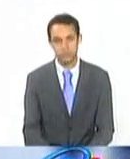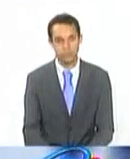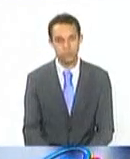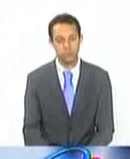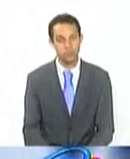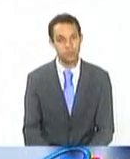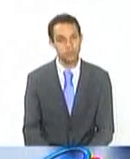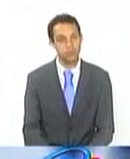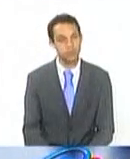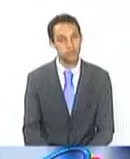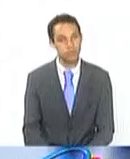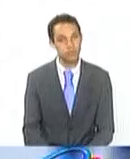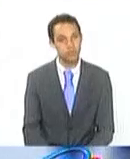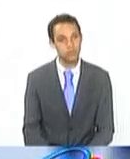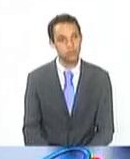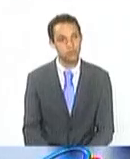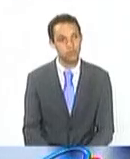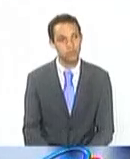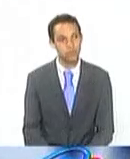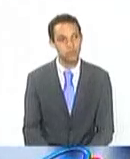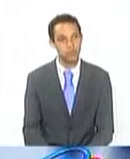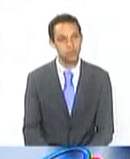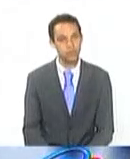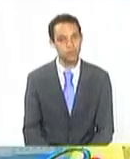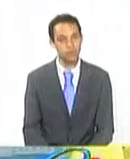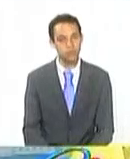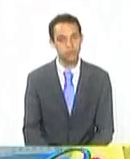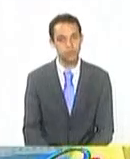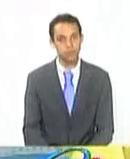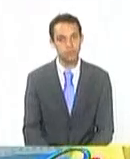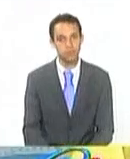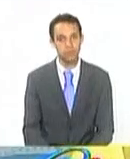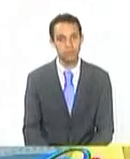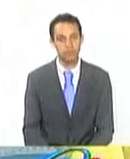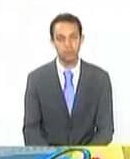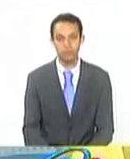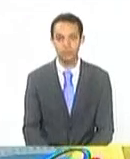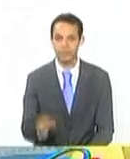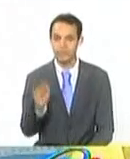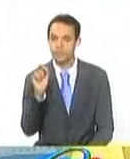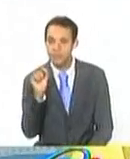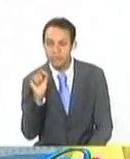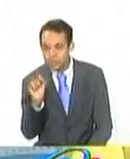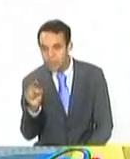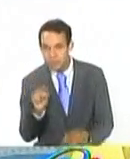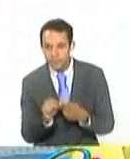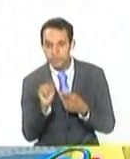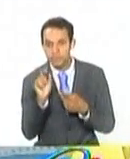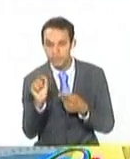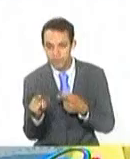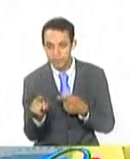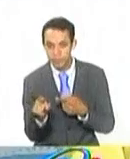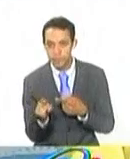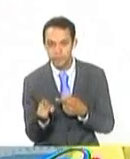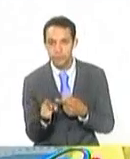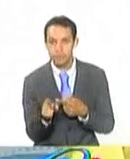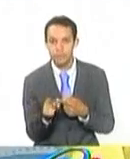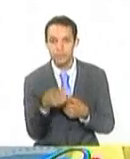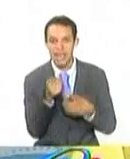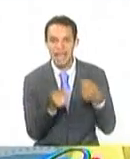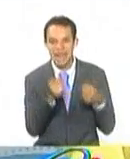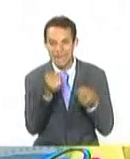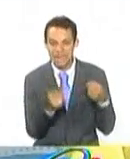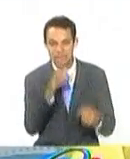nuestra salud Doctor Rojas Le voy a preguntar sobre bueno la leche de coco uno Generalmente